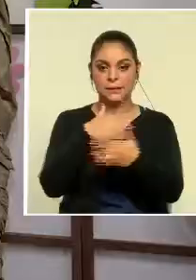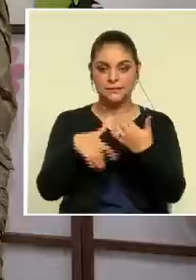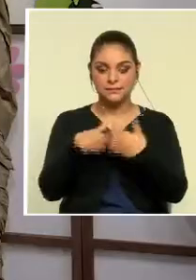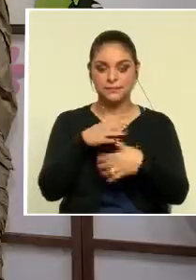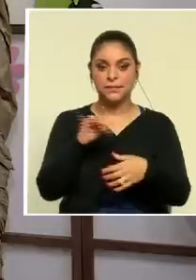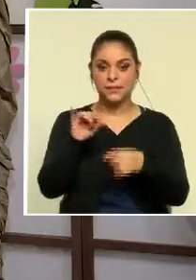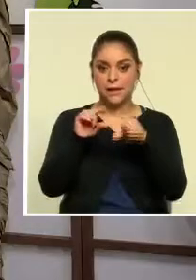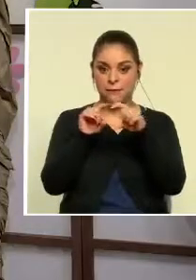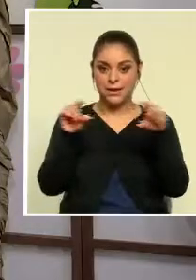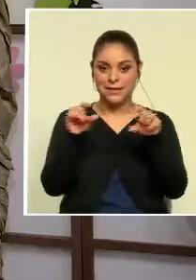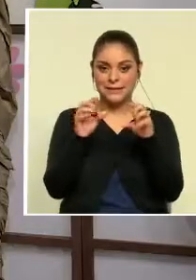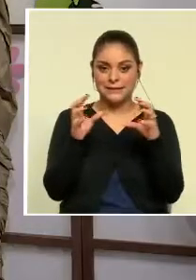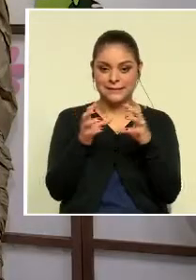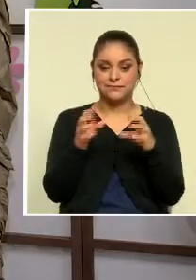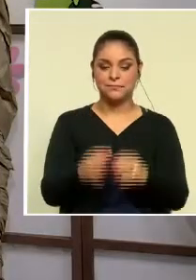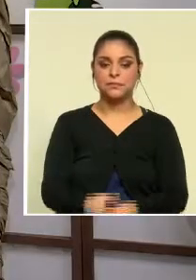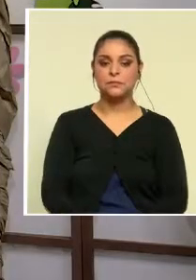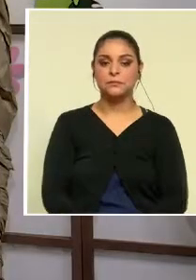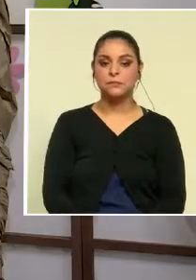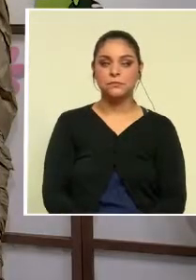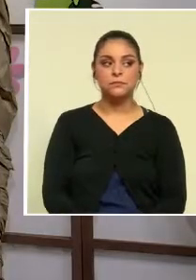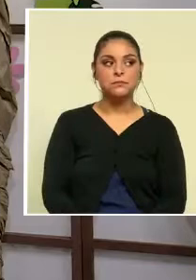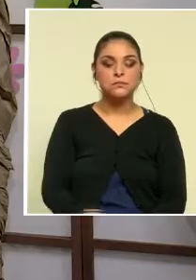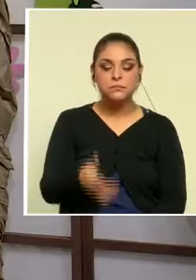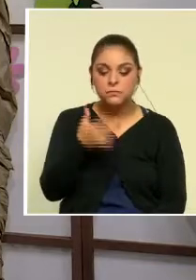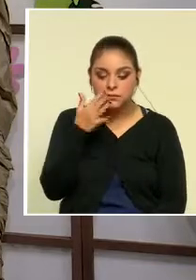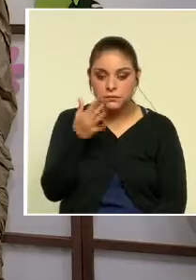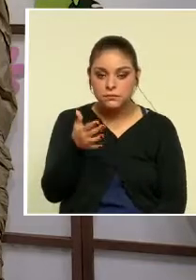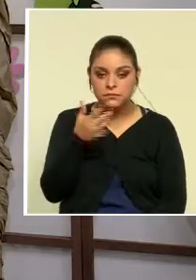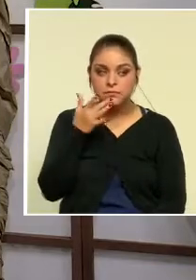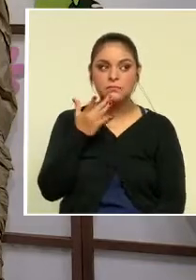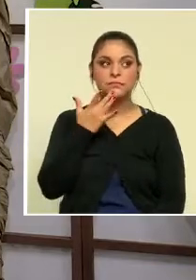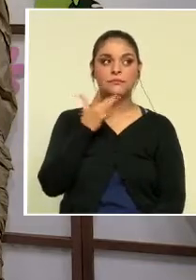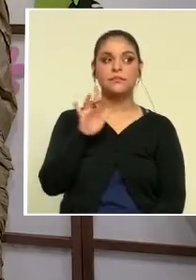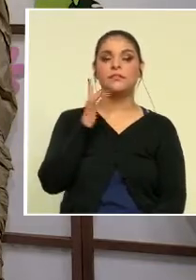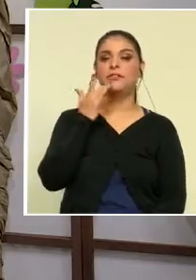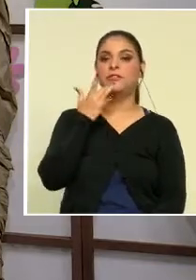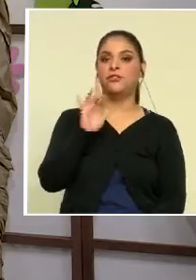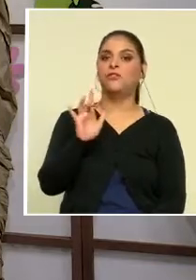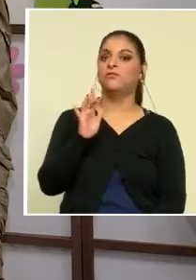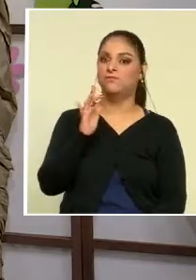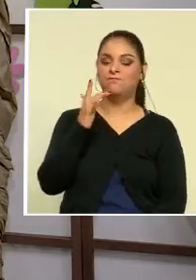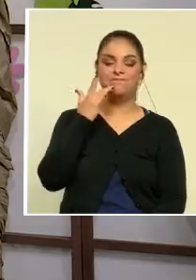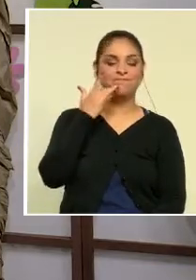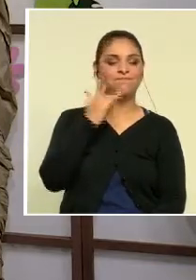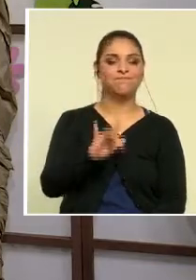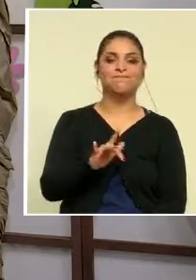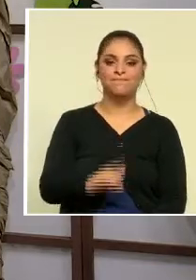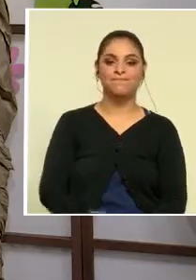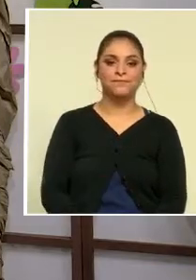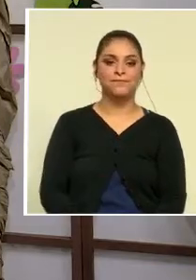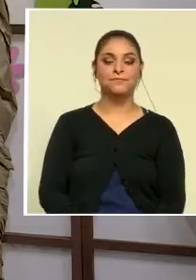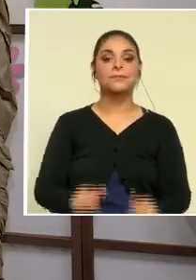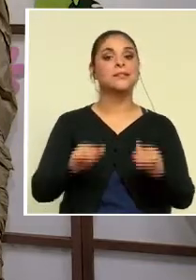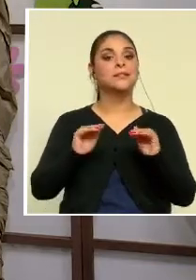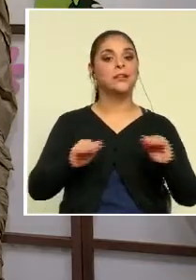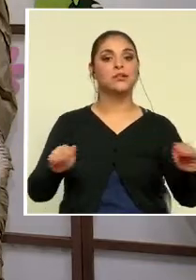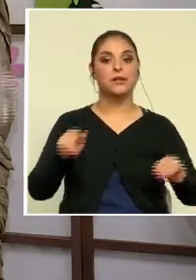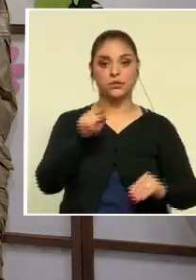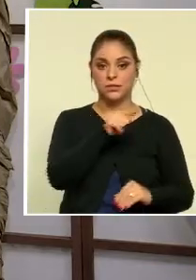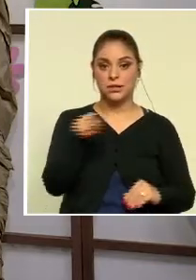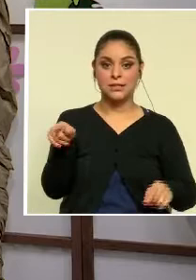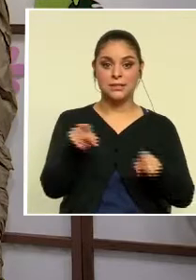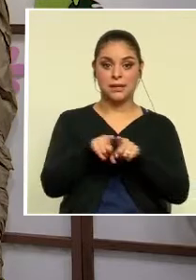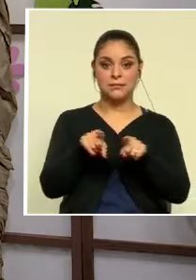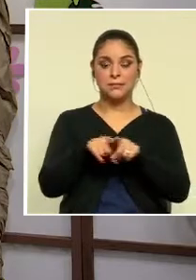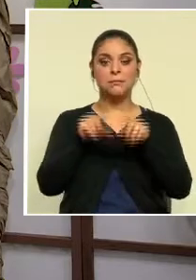ahorita que más de una no huele el rigor de ellos y niñas y aquí también podemos